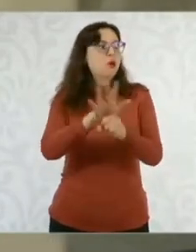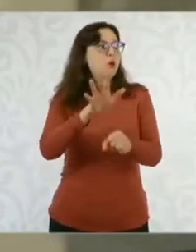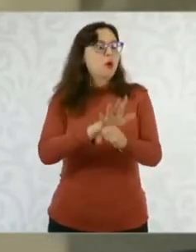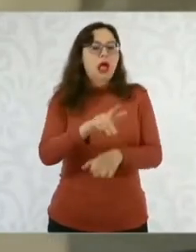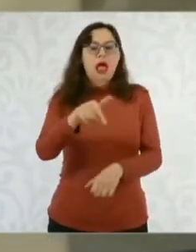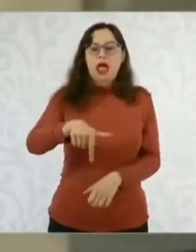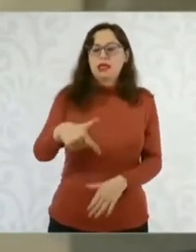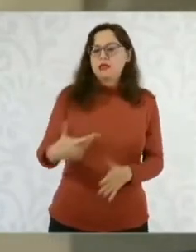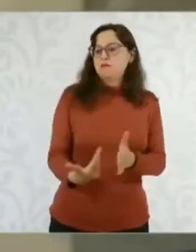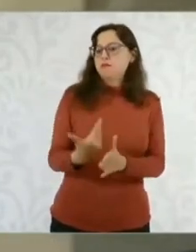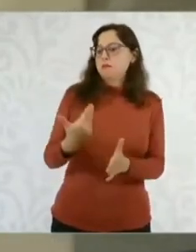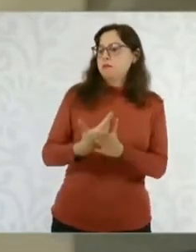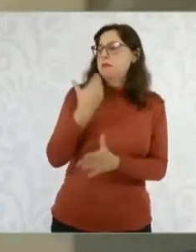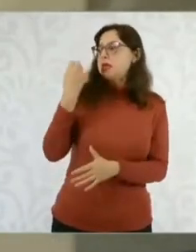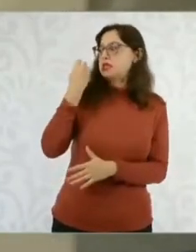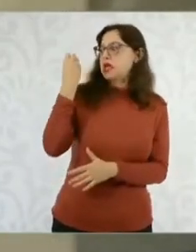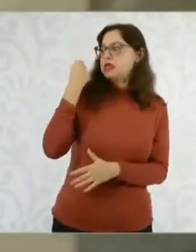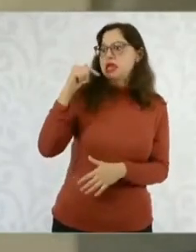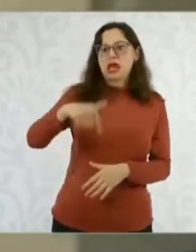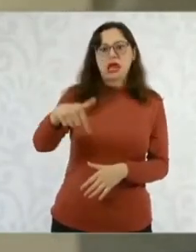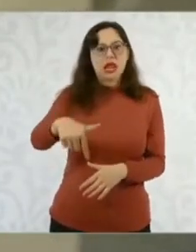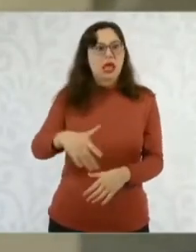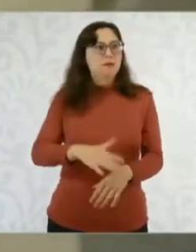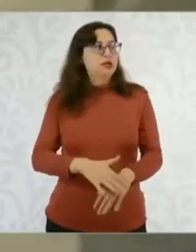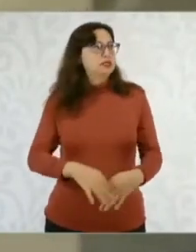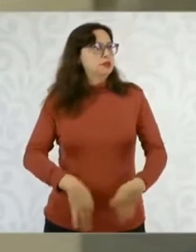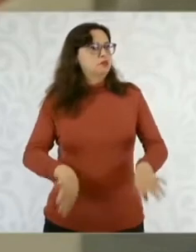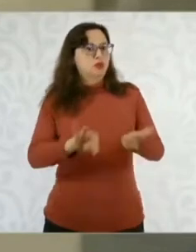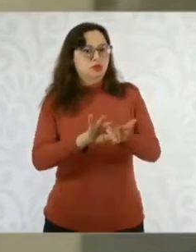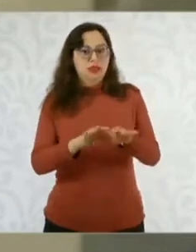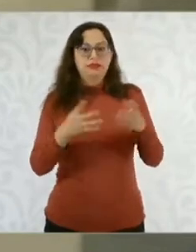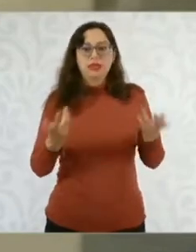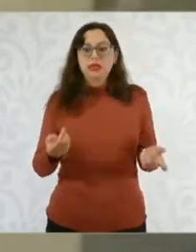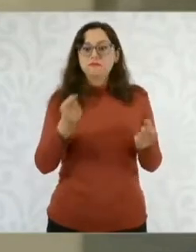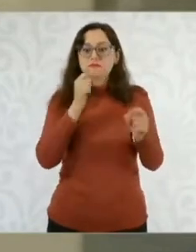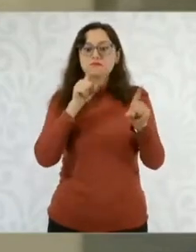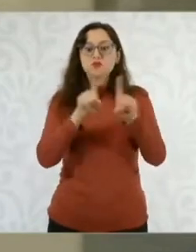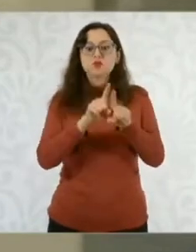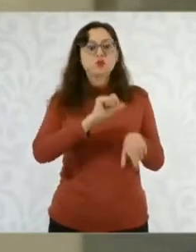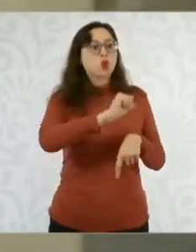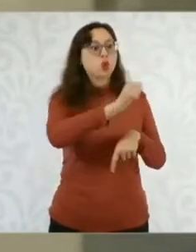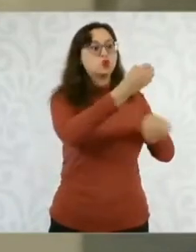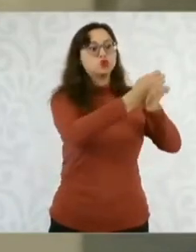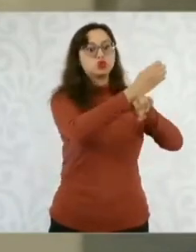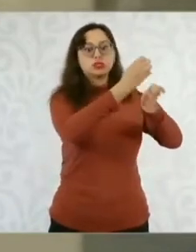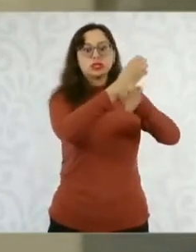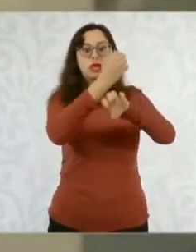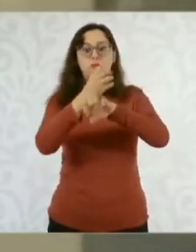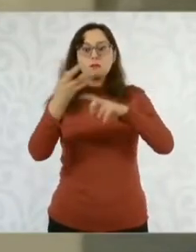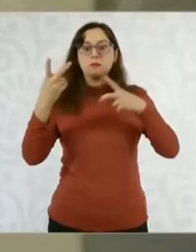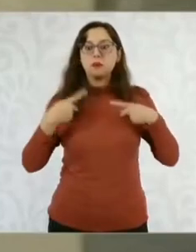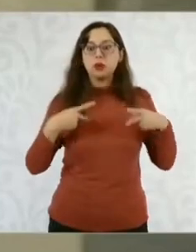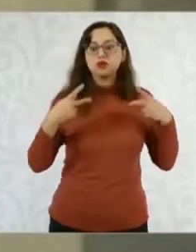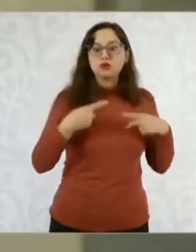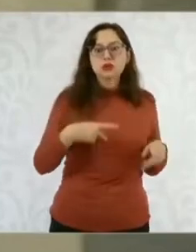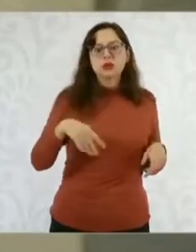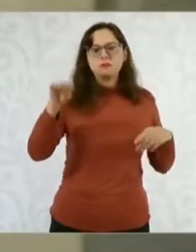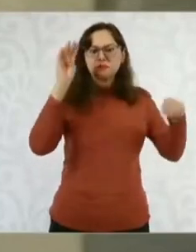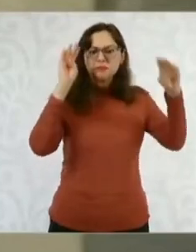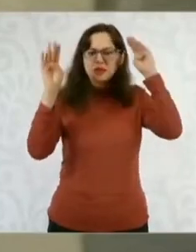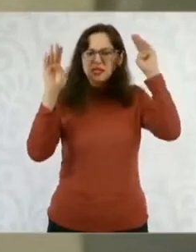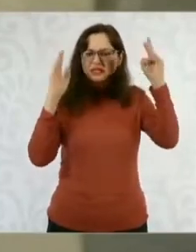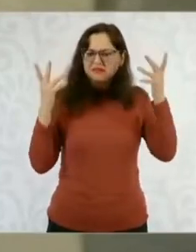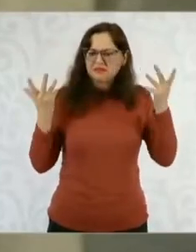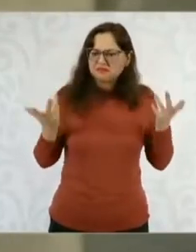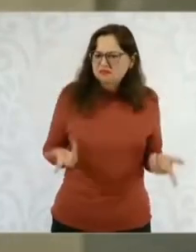del pueblo, como ya se ha denominado. Y también mucha gente en los estados pregunta, ¿por qué no se puede ver